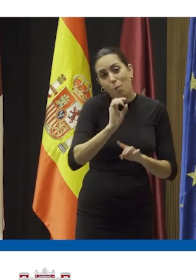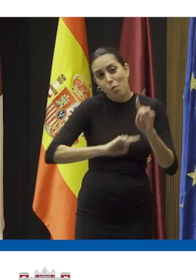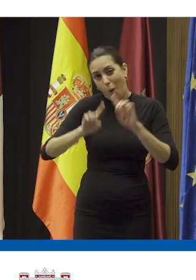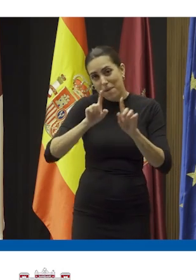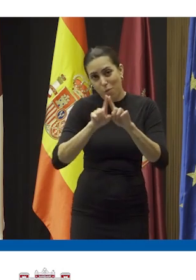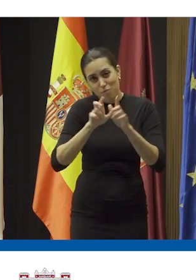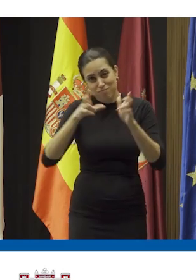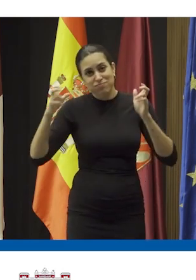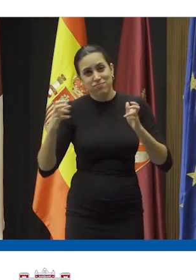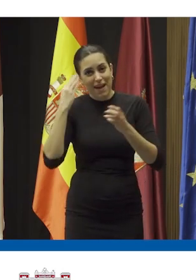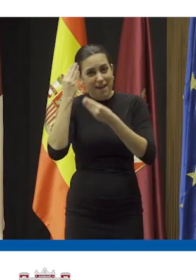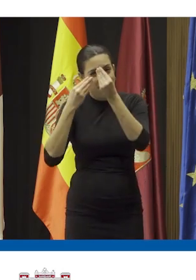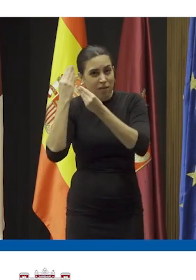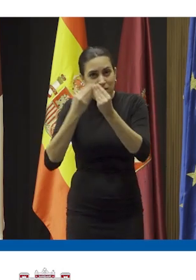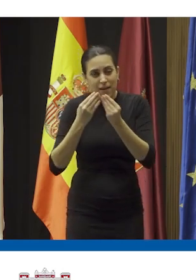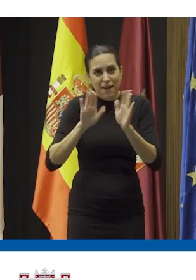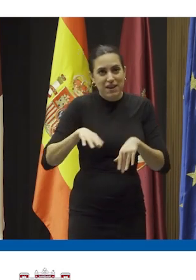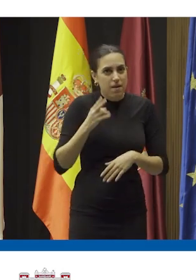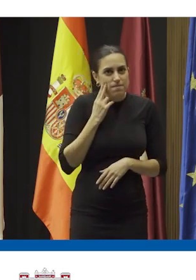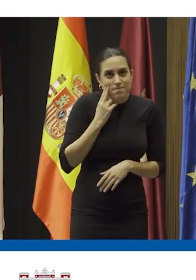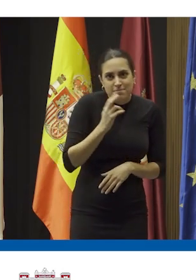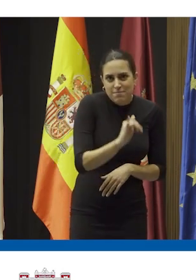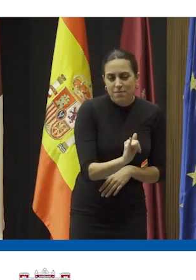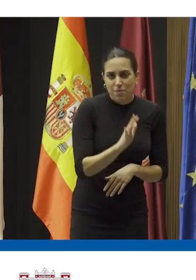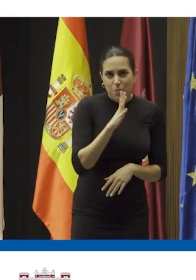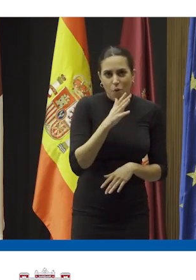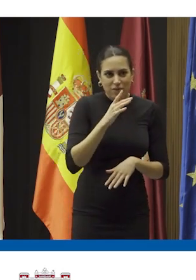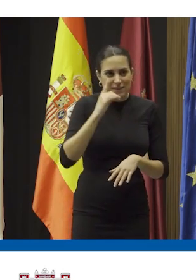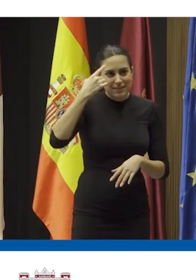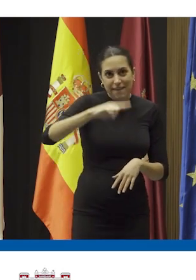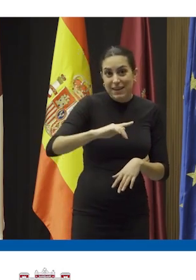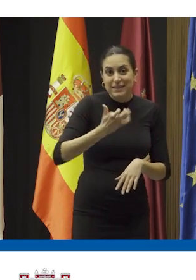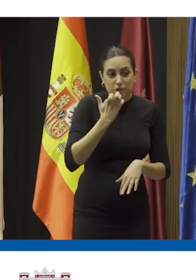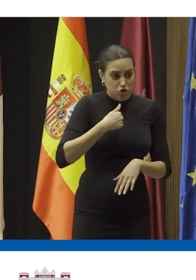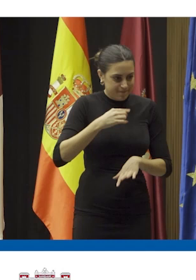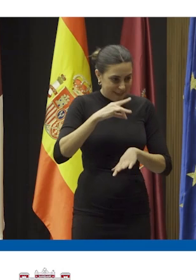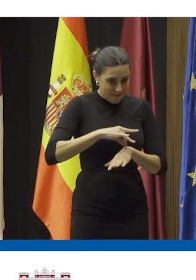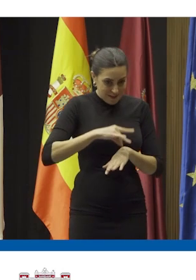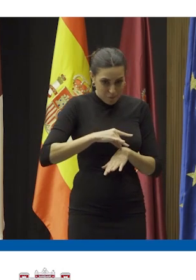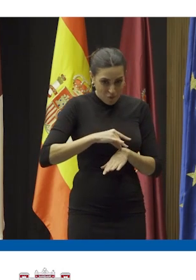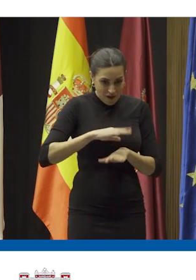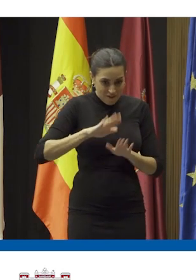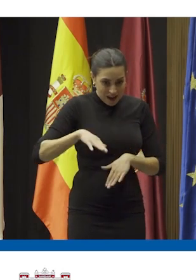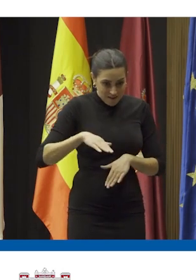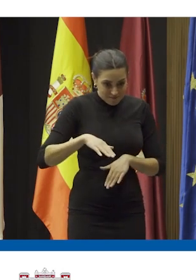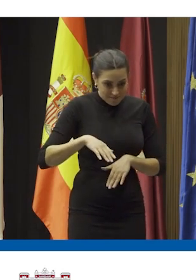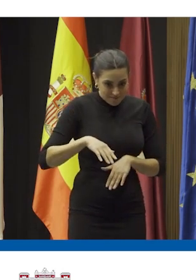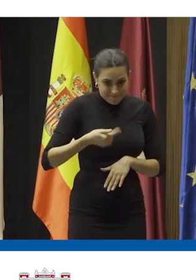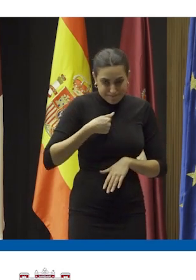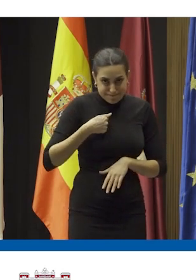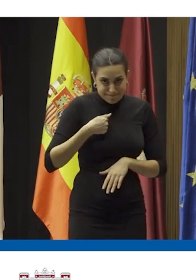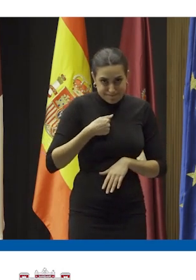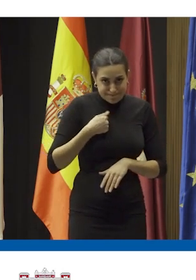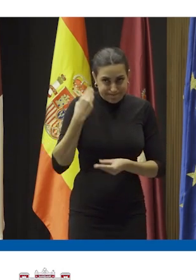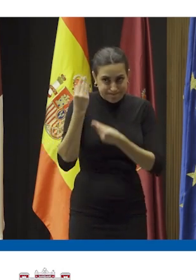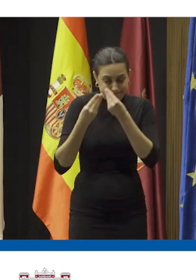persona atemorizada, porque sabe que la enfermedad puede conducir a lo que casi siempre, salvo excepciones,